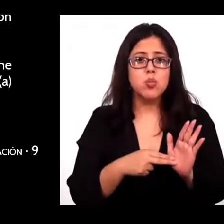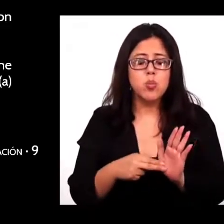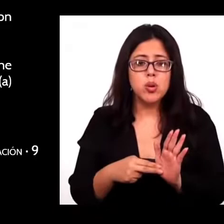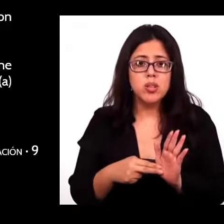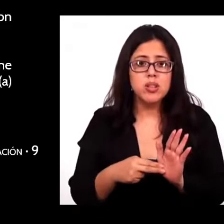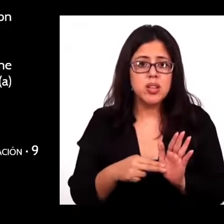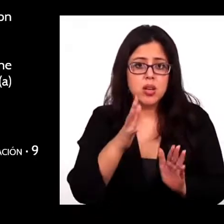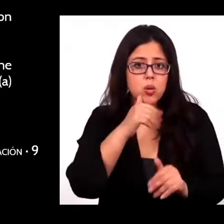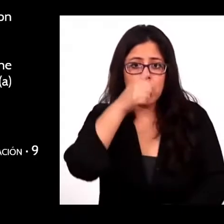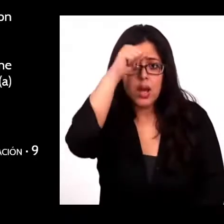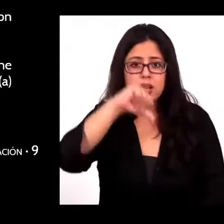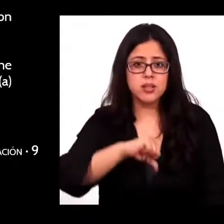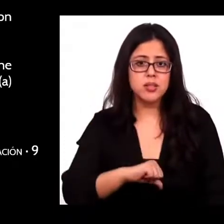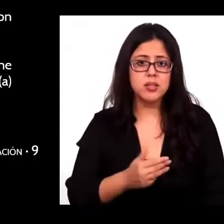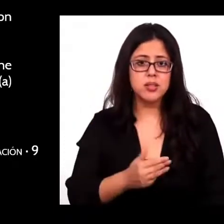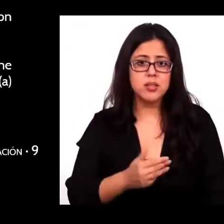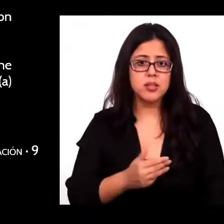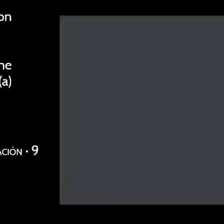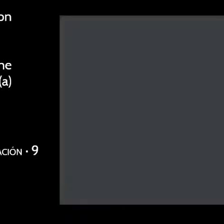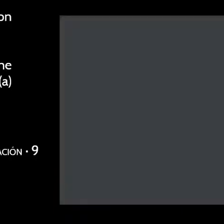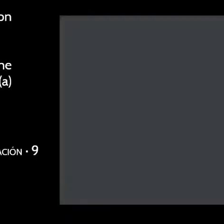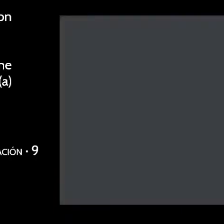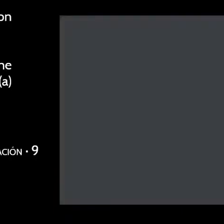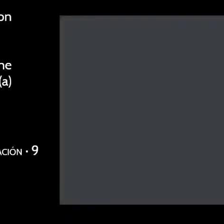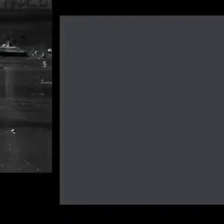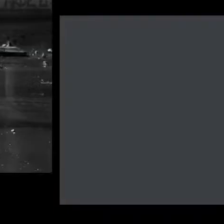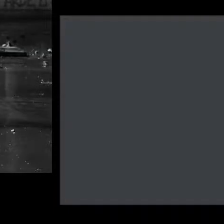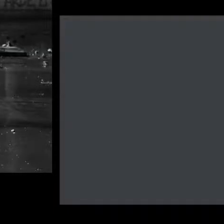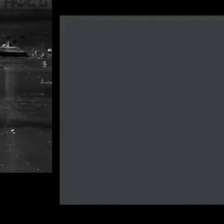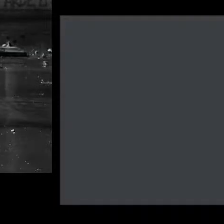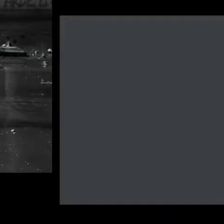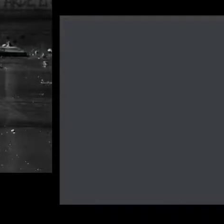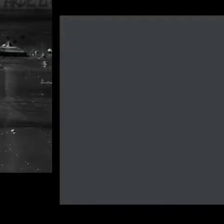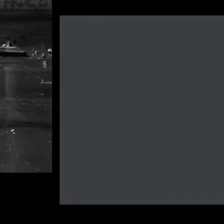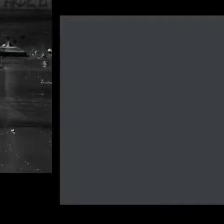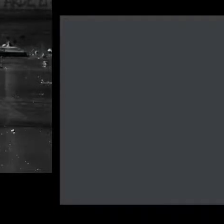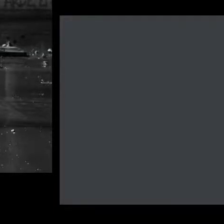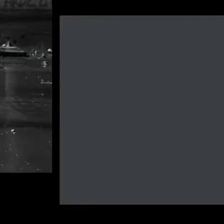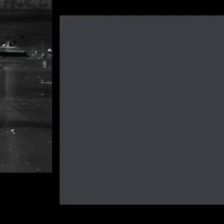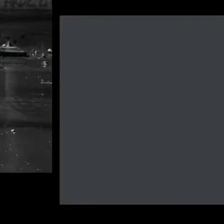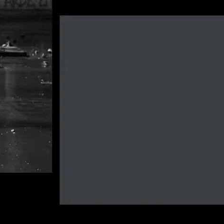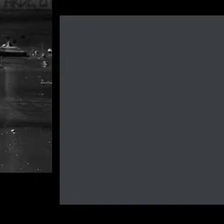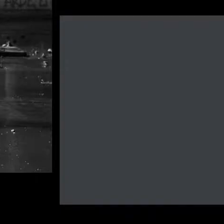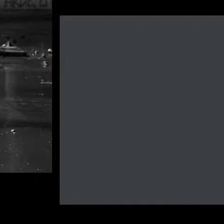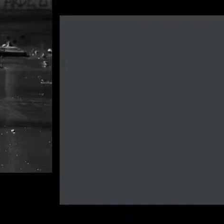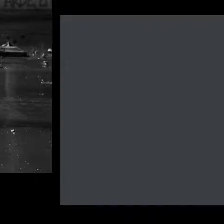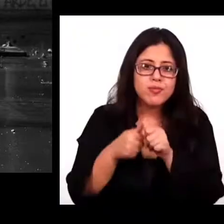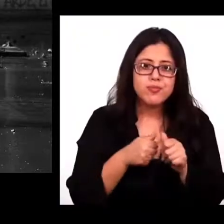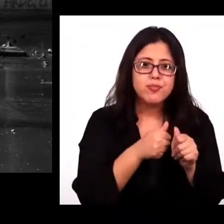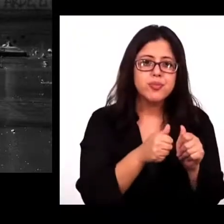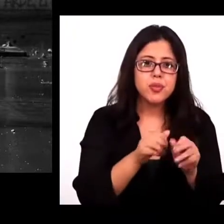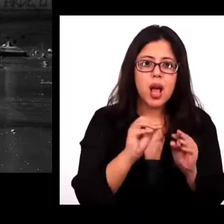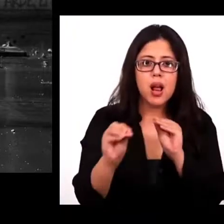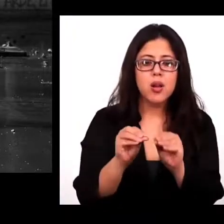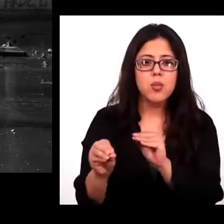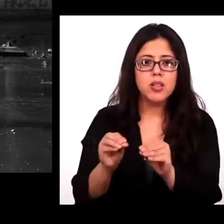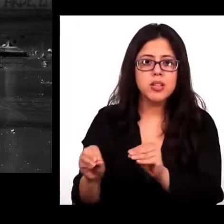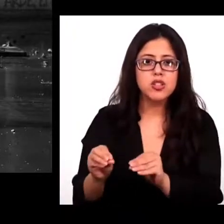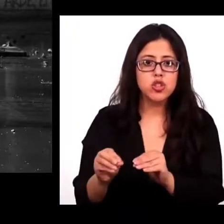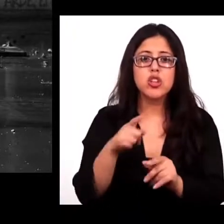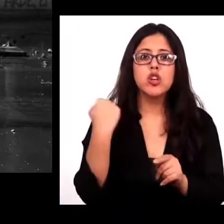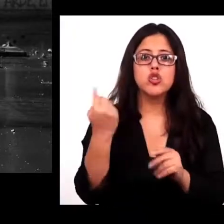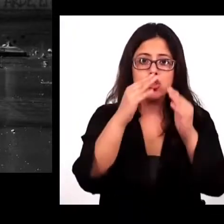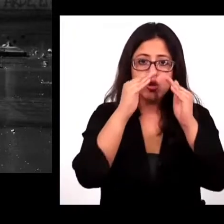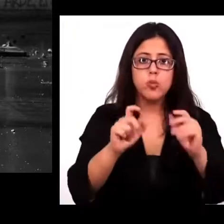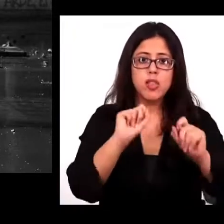impunidad. A continuación, el informe lo que hace es hacer un seguimiento de las recomendaciones que como Defensoría de